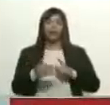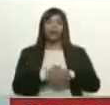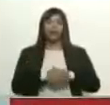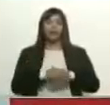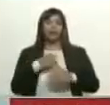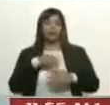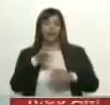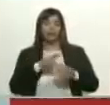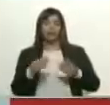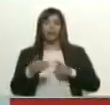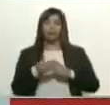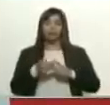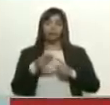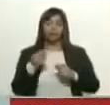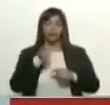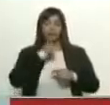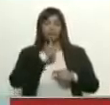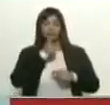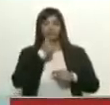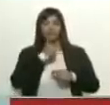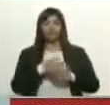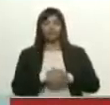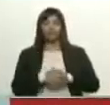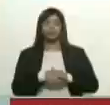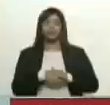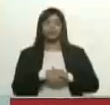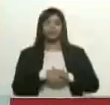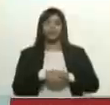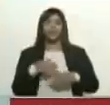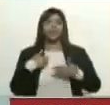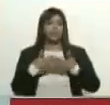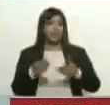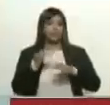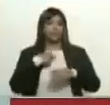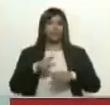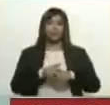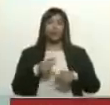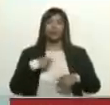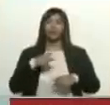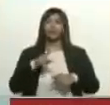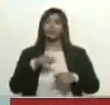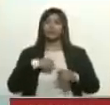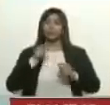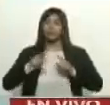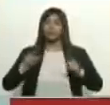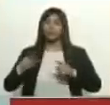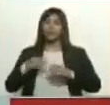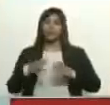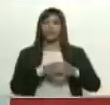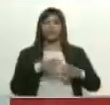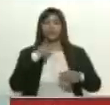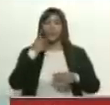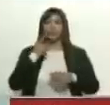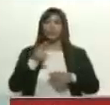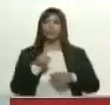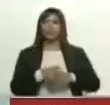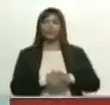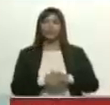Venezuela recibió a nivel internacional, dándole cariz de dirigentes sindicales a quienes ni siquiera